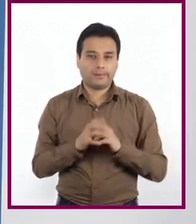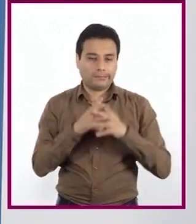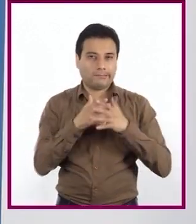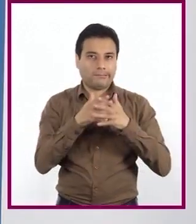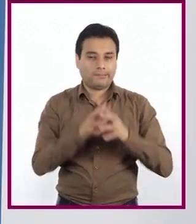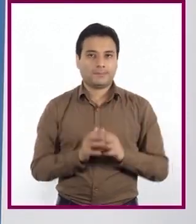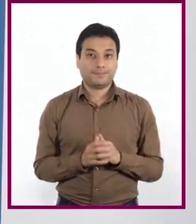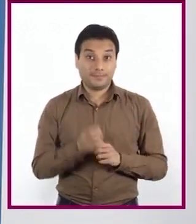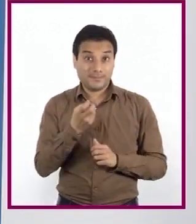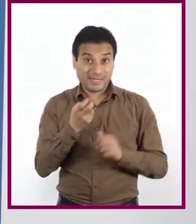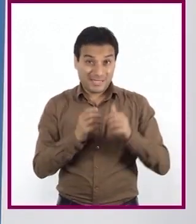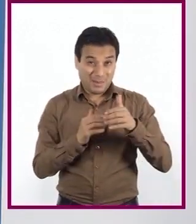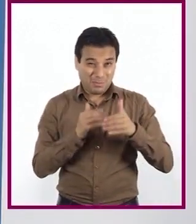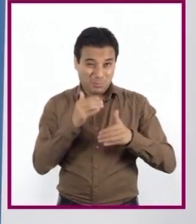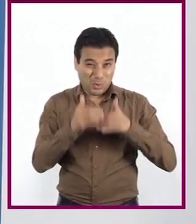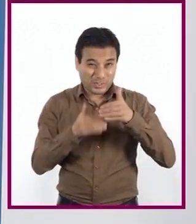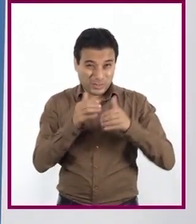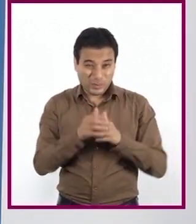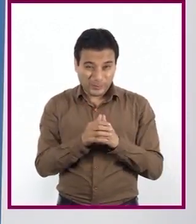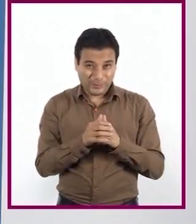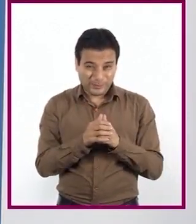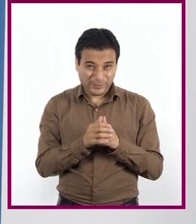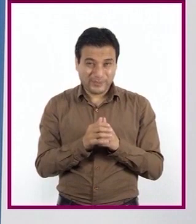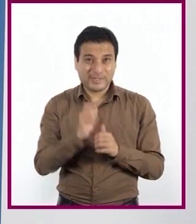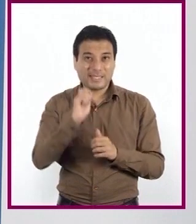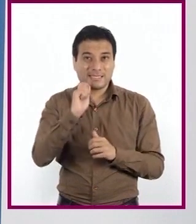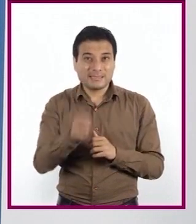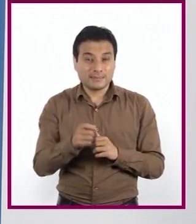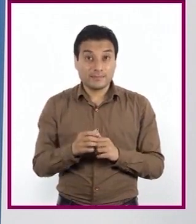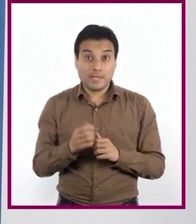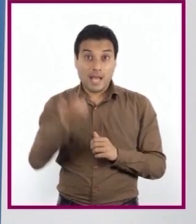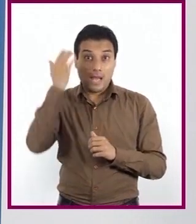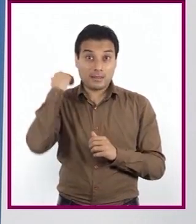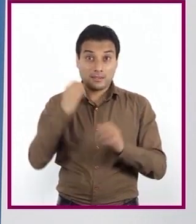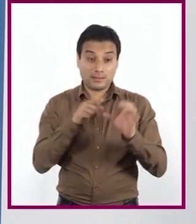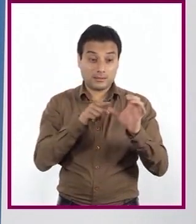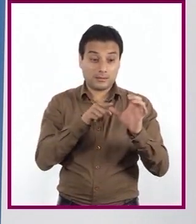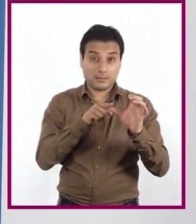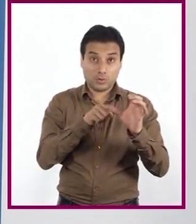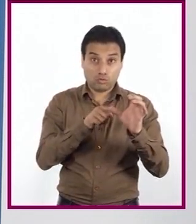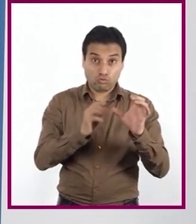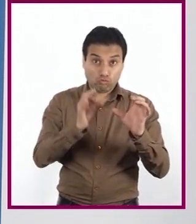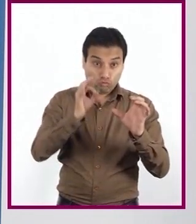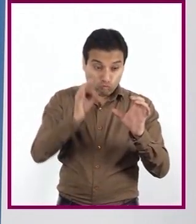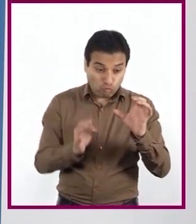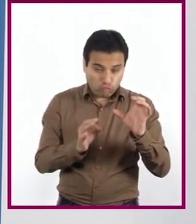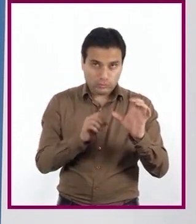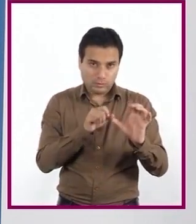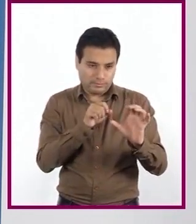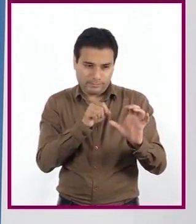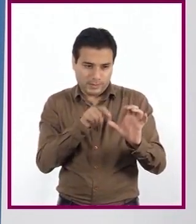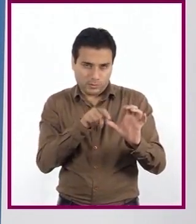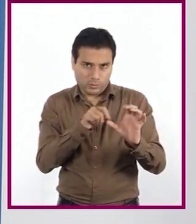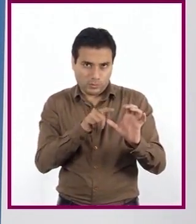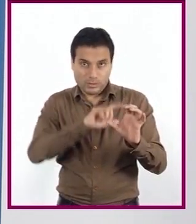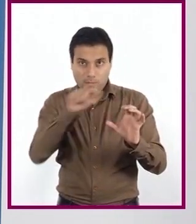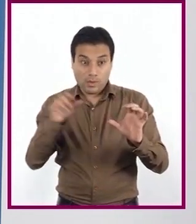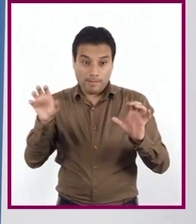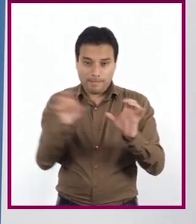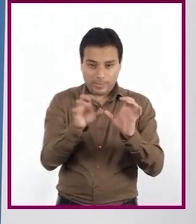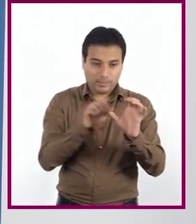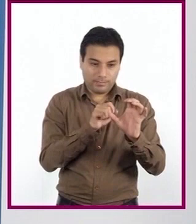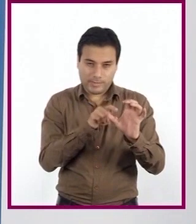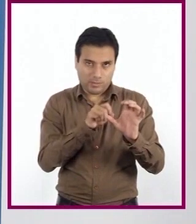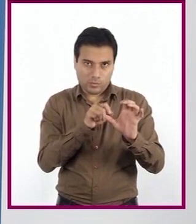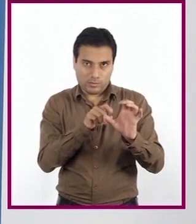este proceso de redistribución de cargas, la carga neta inicial no ha variado en el cuerpo neutro, pero en algunas zonas se